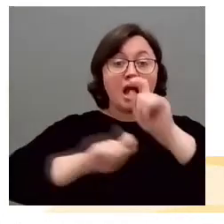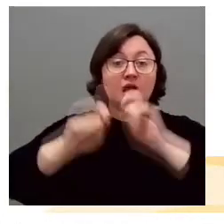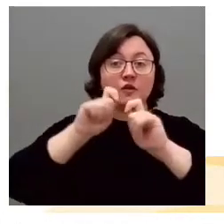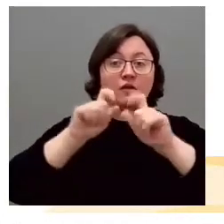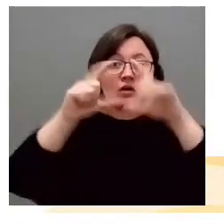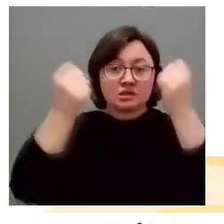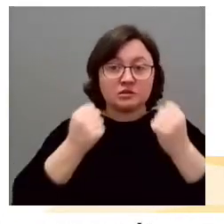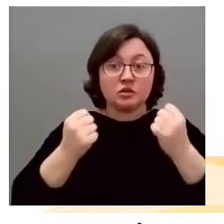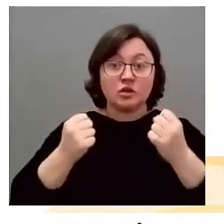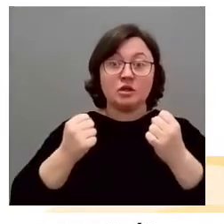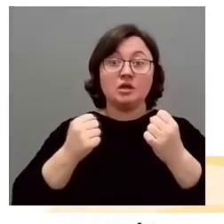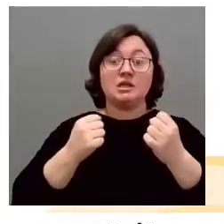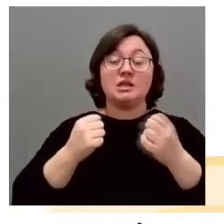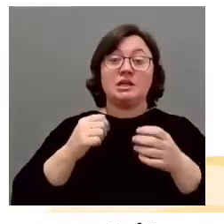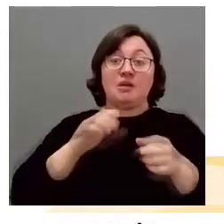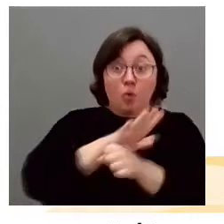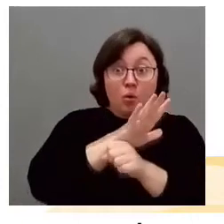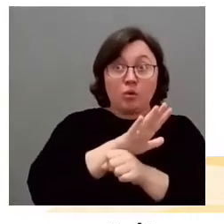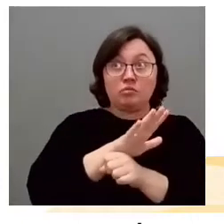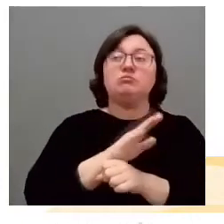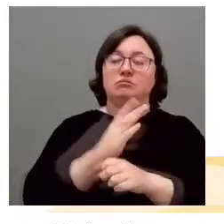para cubrir. Sabemos que